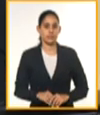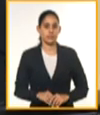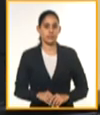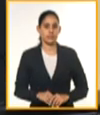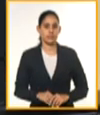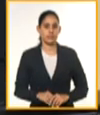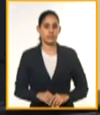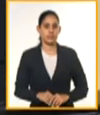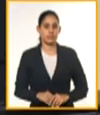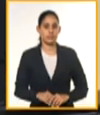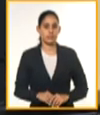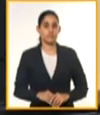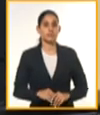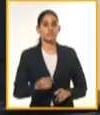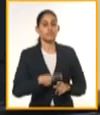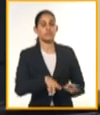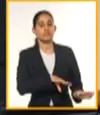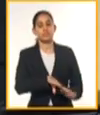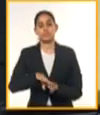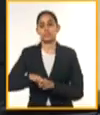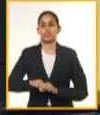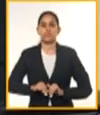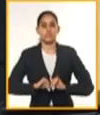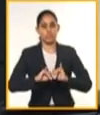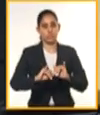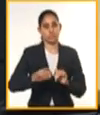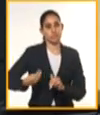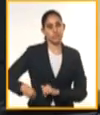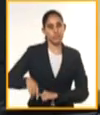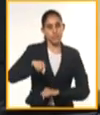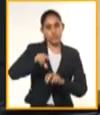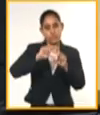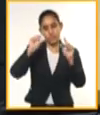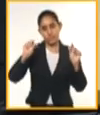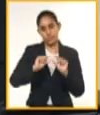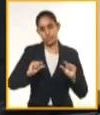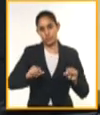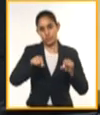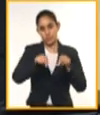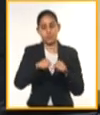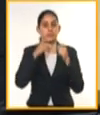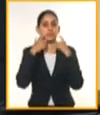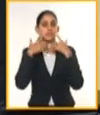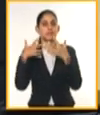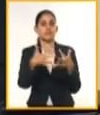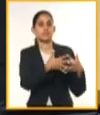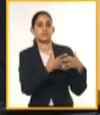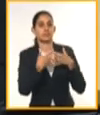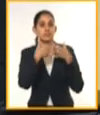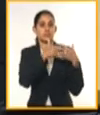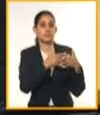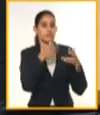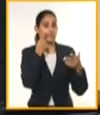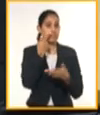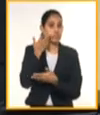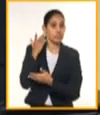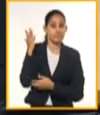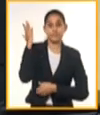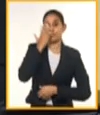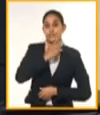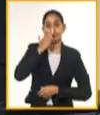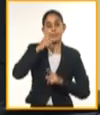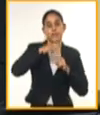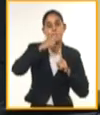Bueno, y como estamos hablando de Estados Unidos, les propongo que nos vayamos hasta la esquina de este estudio. Ahí está mi colega Reinaldo